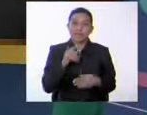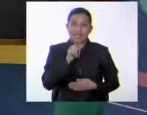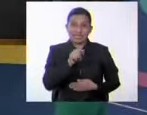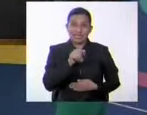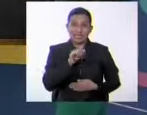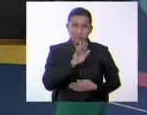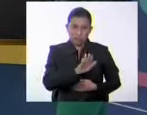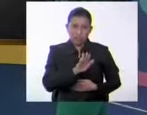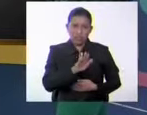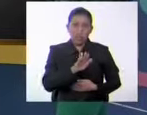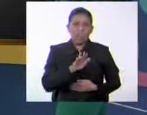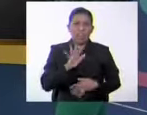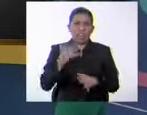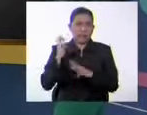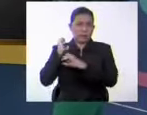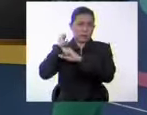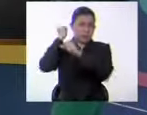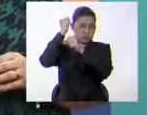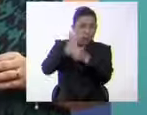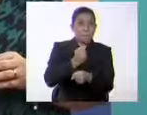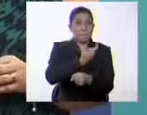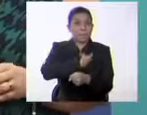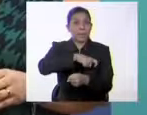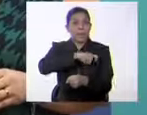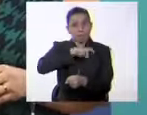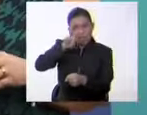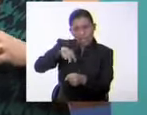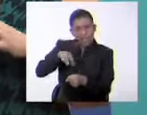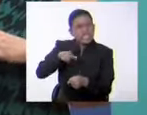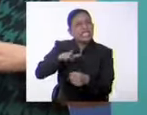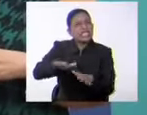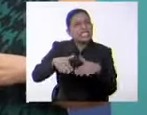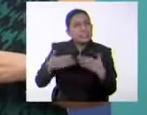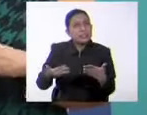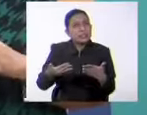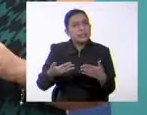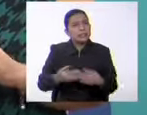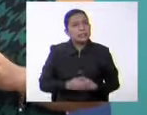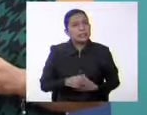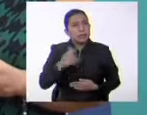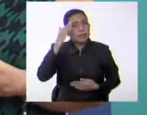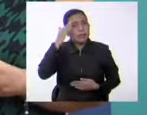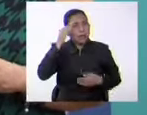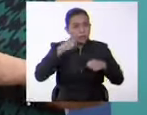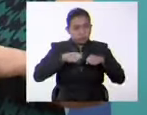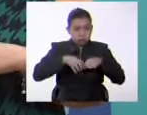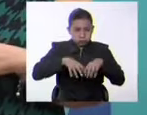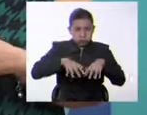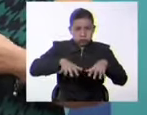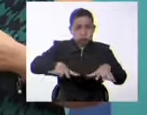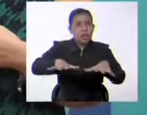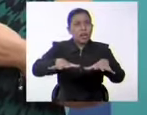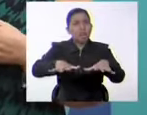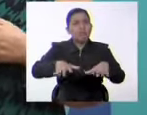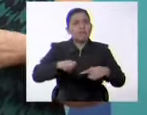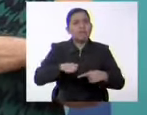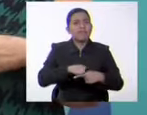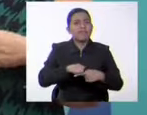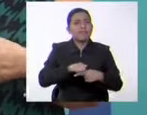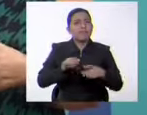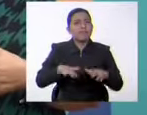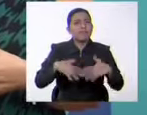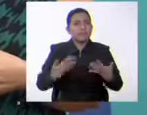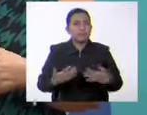características tiene la colonización norteamericana. Recordemos que ahí son 13 colonias que se practica